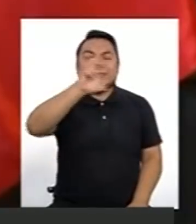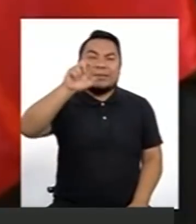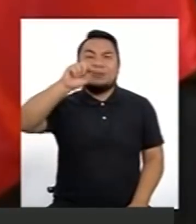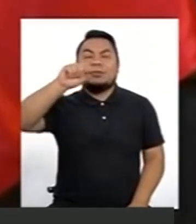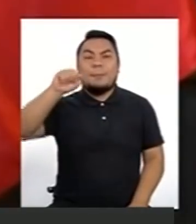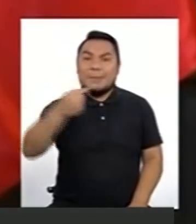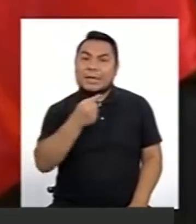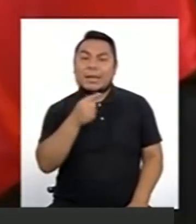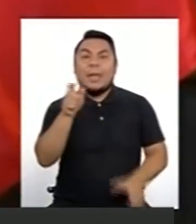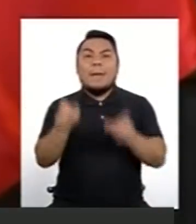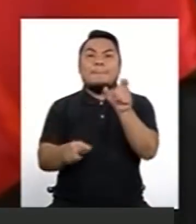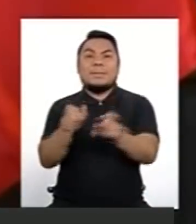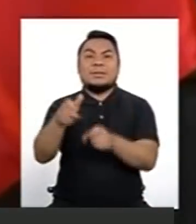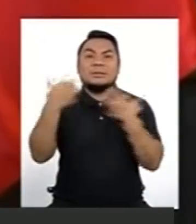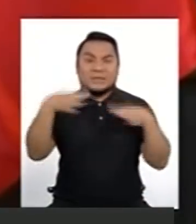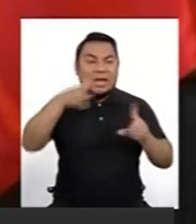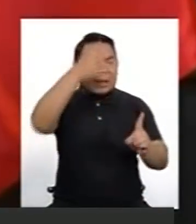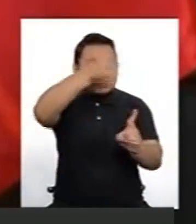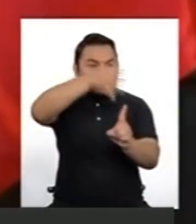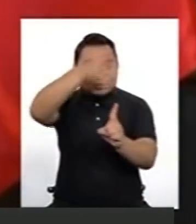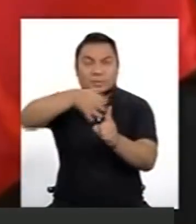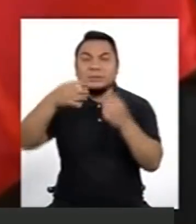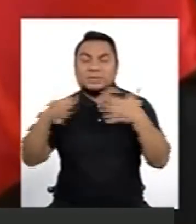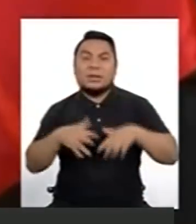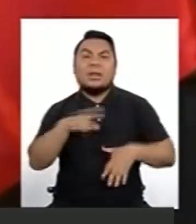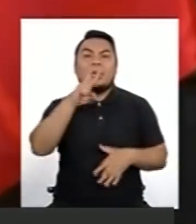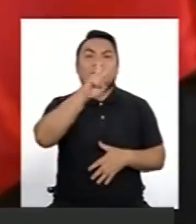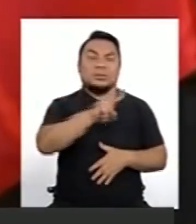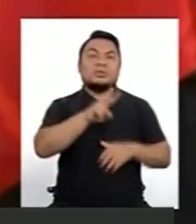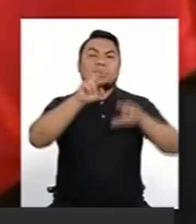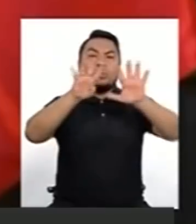300.000 ciudadanos que han sido muestrados, exactamente